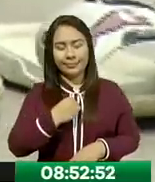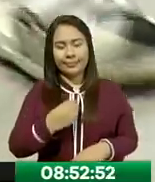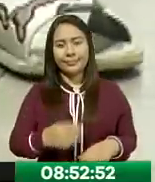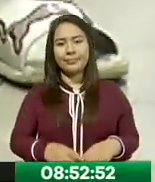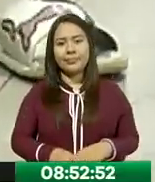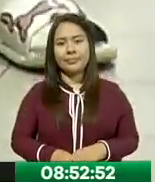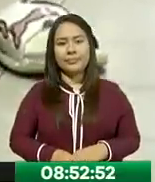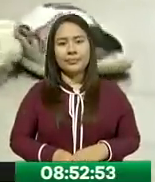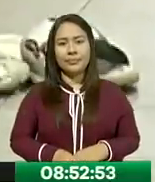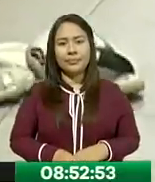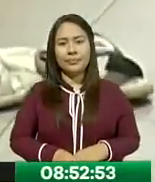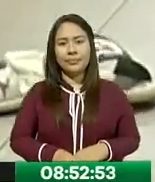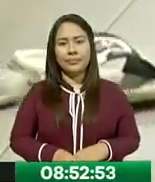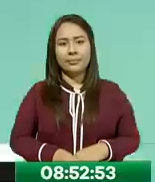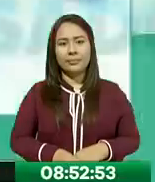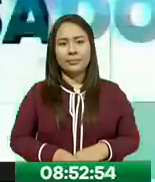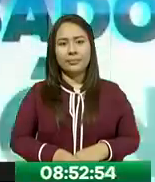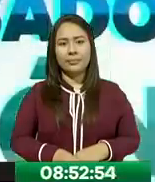Gurumendi.